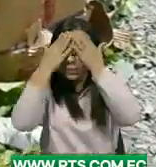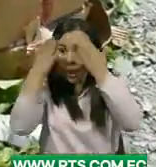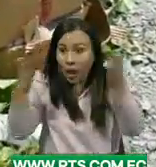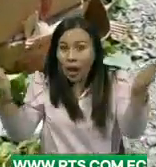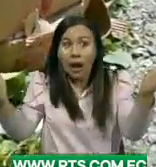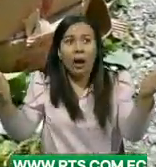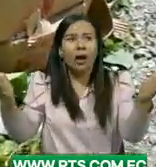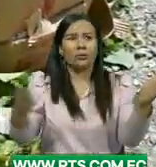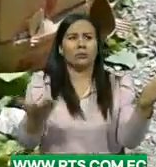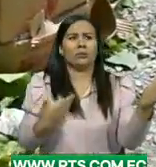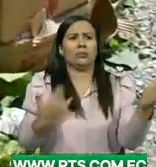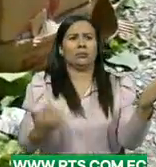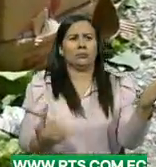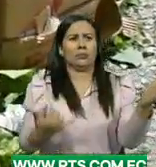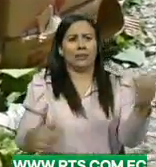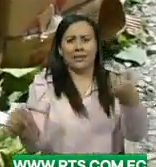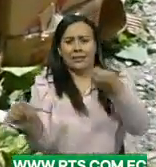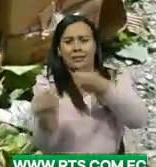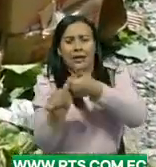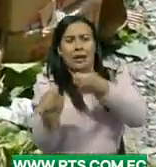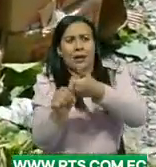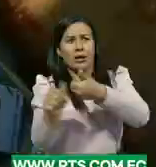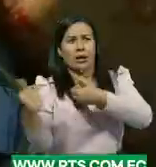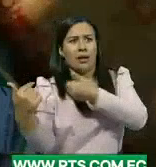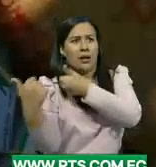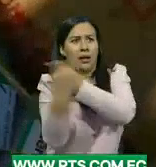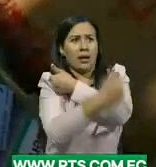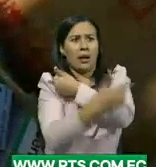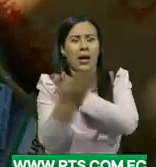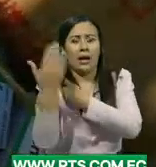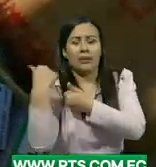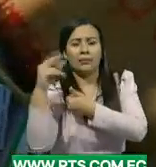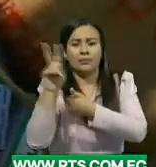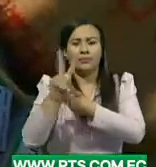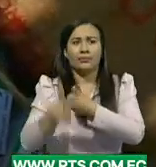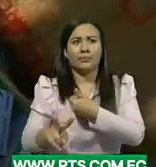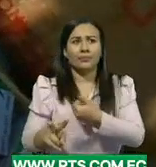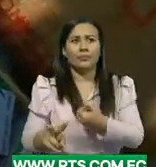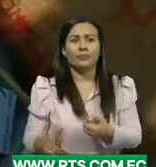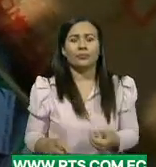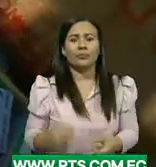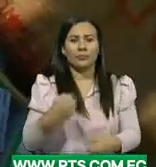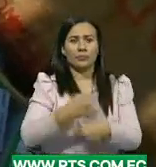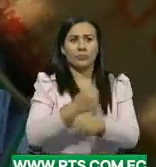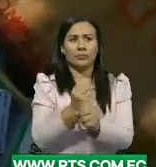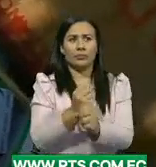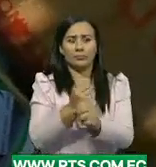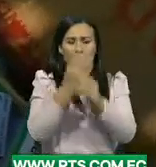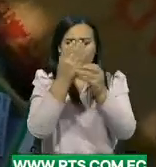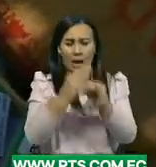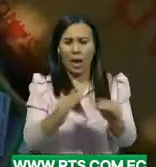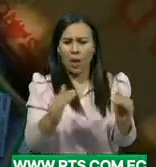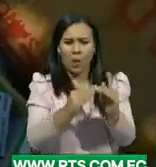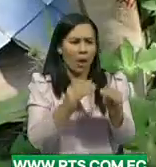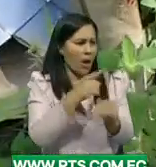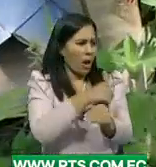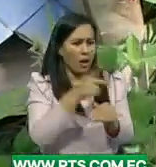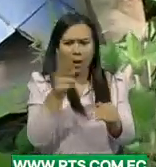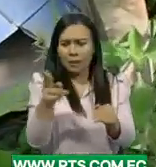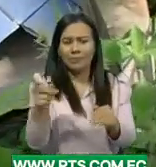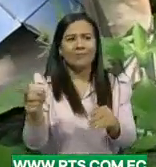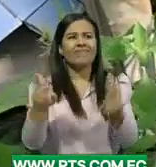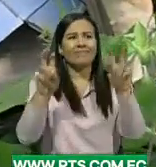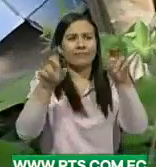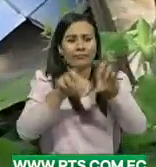descubrimiento de insumos se dio a pocos metros del sitio en donde el viernes pasado se realizó un hallazgo similar. El